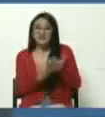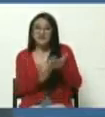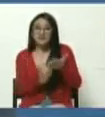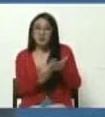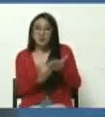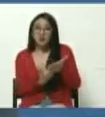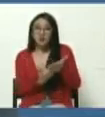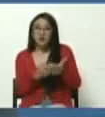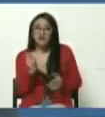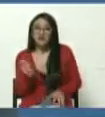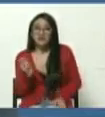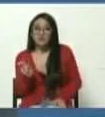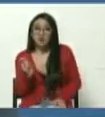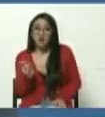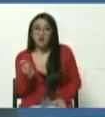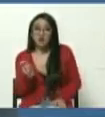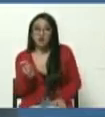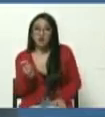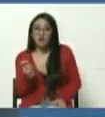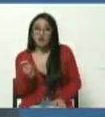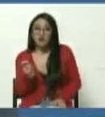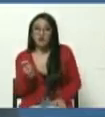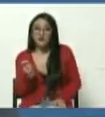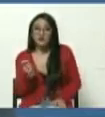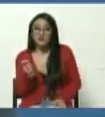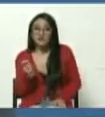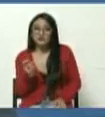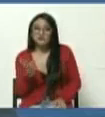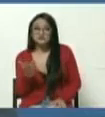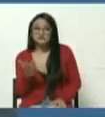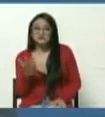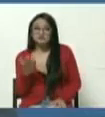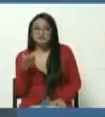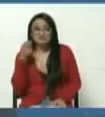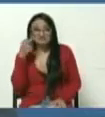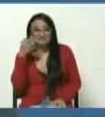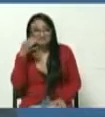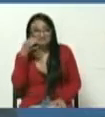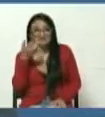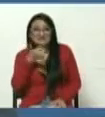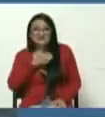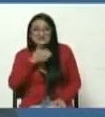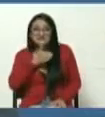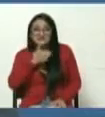testimonios, el relato de ellos, de su resistencia,